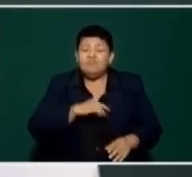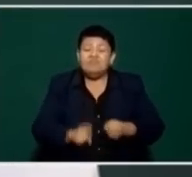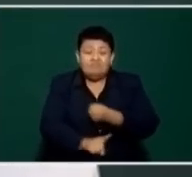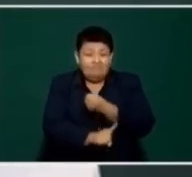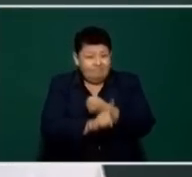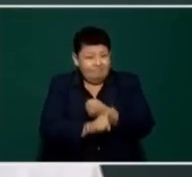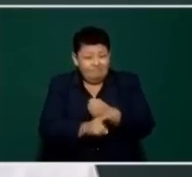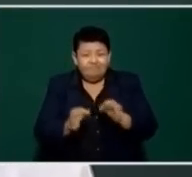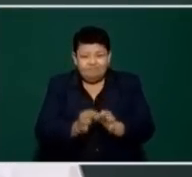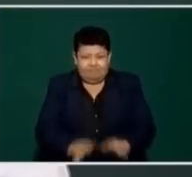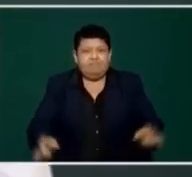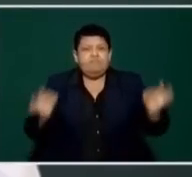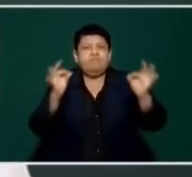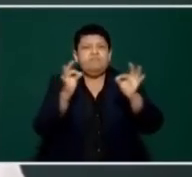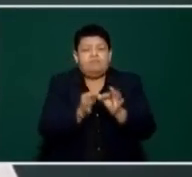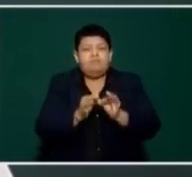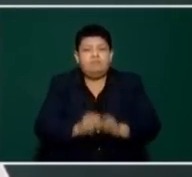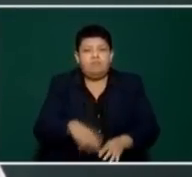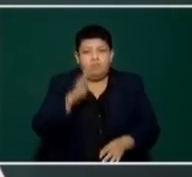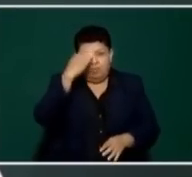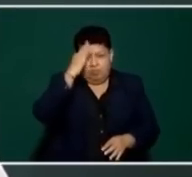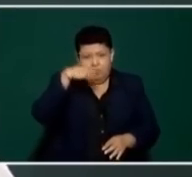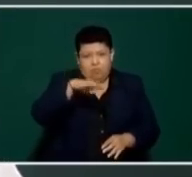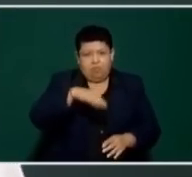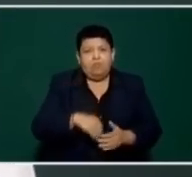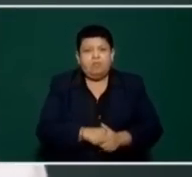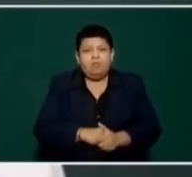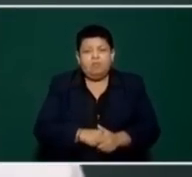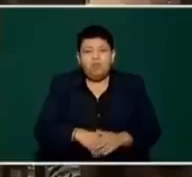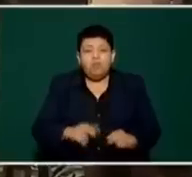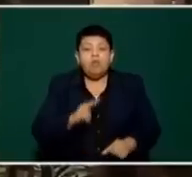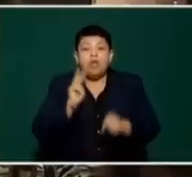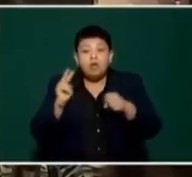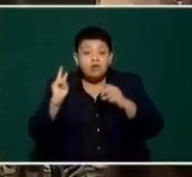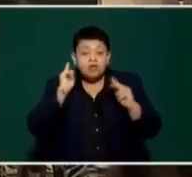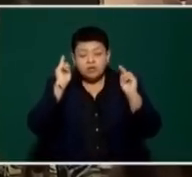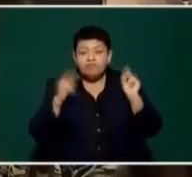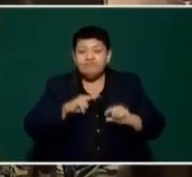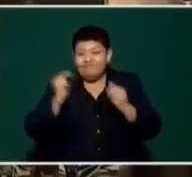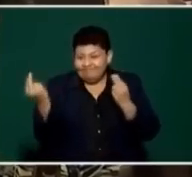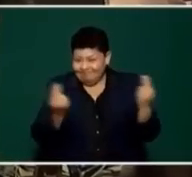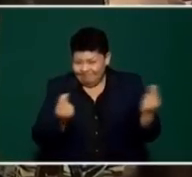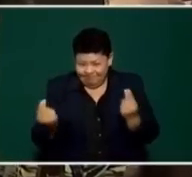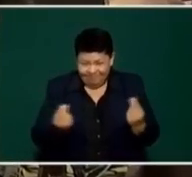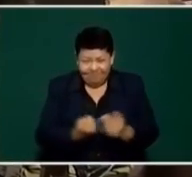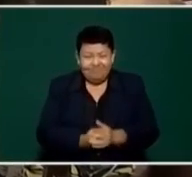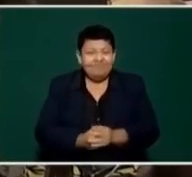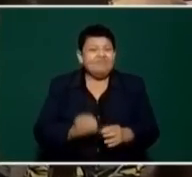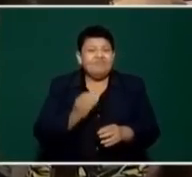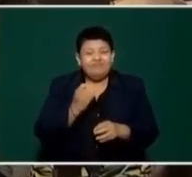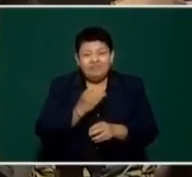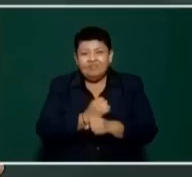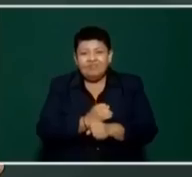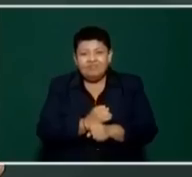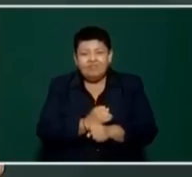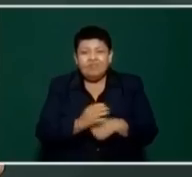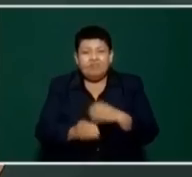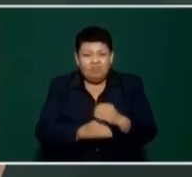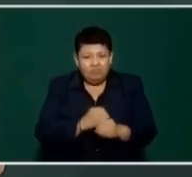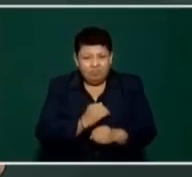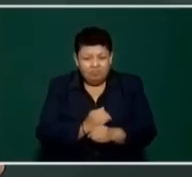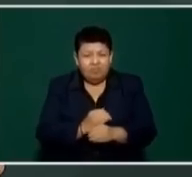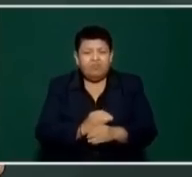problema importante que, como ustedes bien conocen, necesitamos instalaciones, necesitamos ahí todavía un trabajo mucho